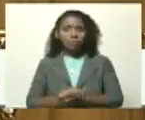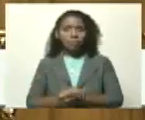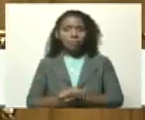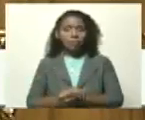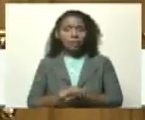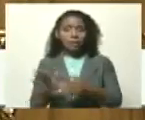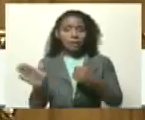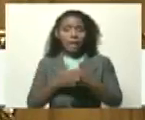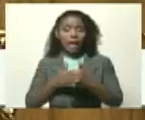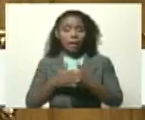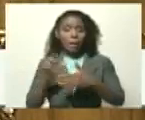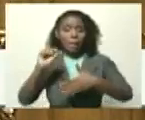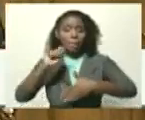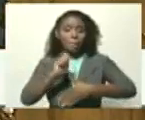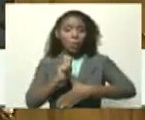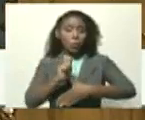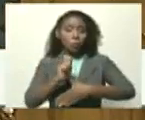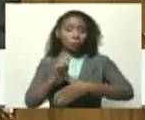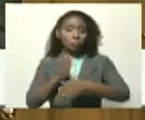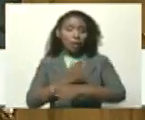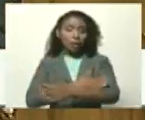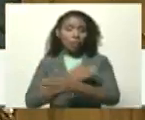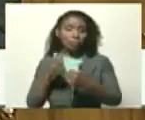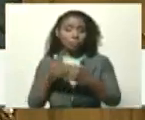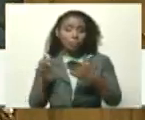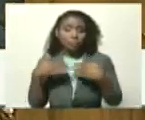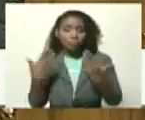cerraron Telesur antes de abrirla.